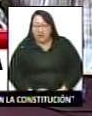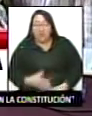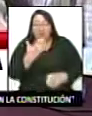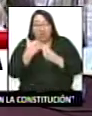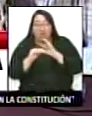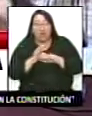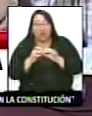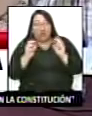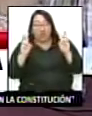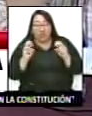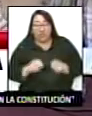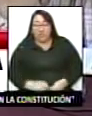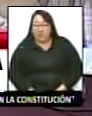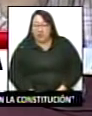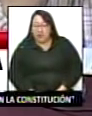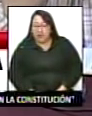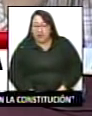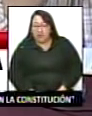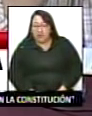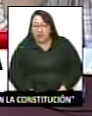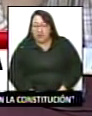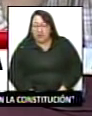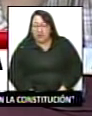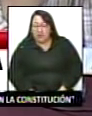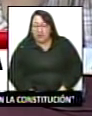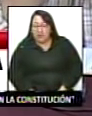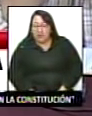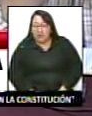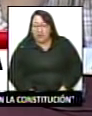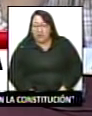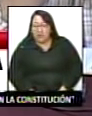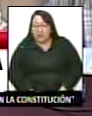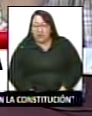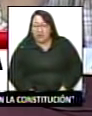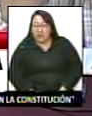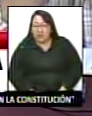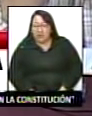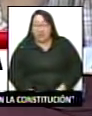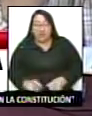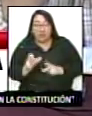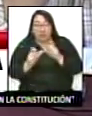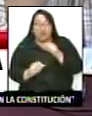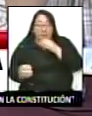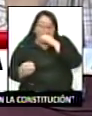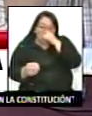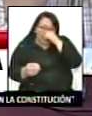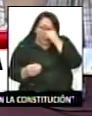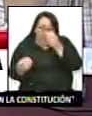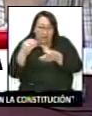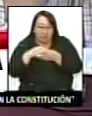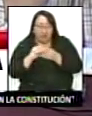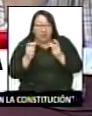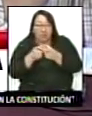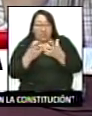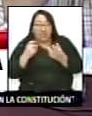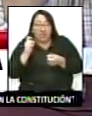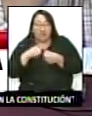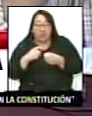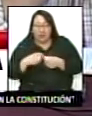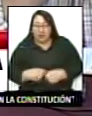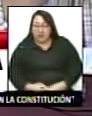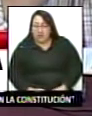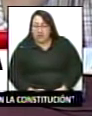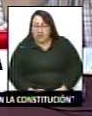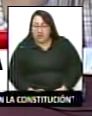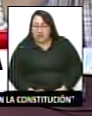los temas. La gente se adscribe a las comisiones que quiera, participan,